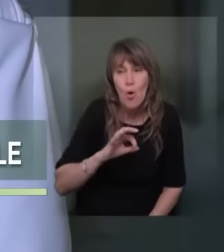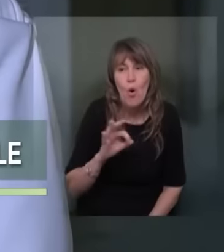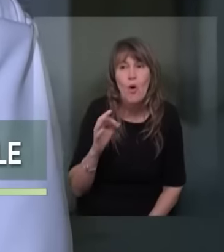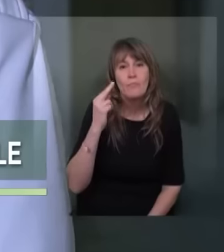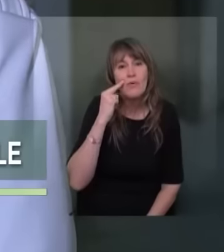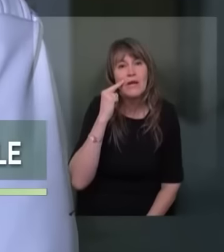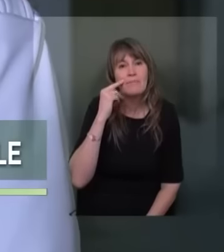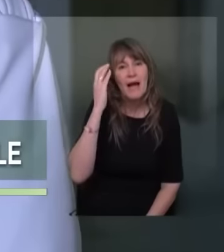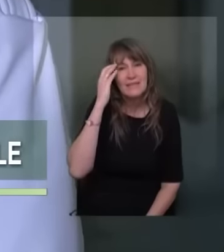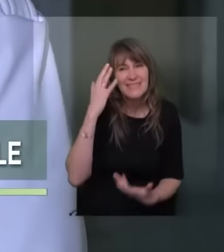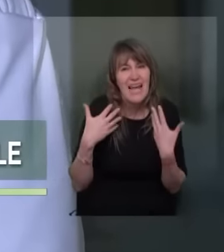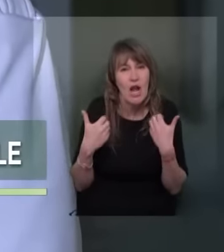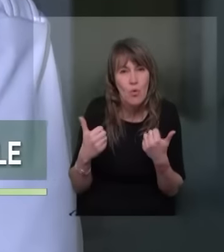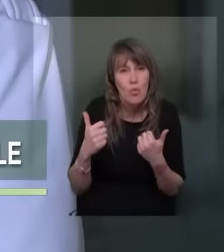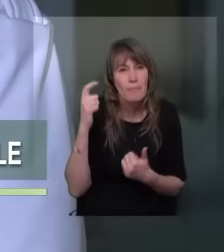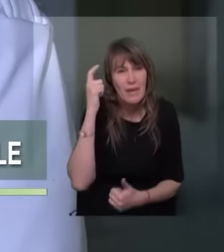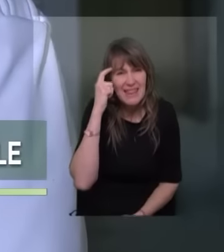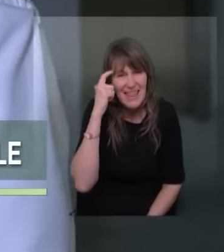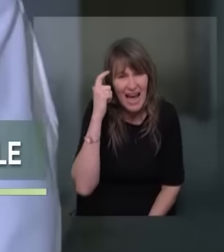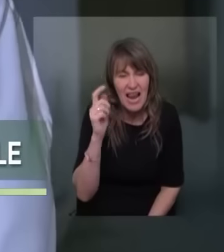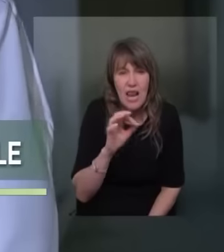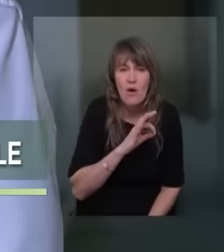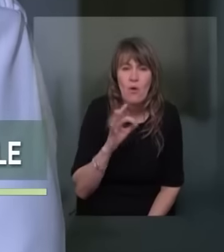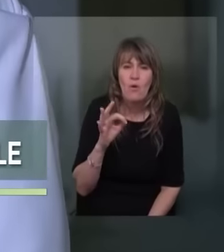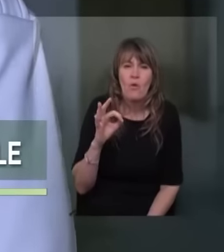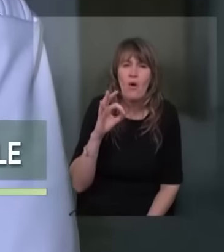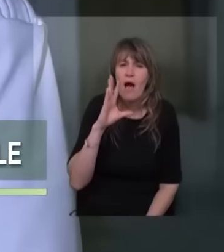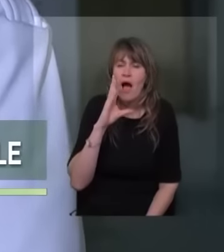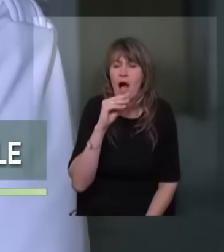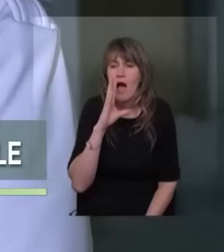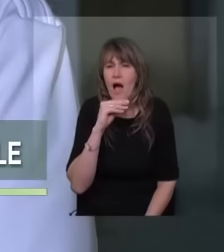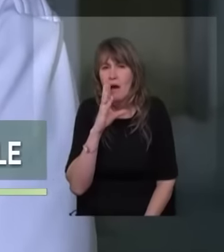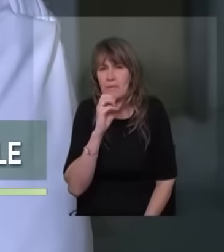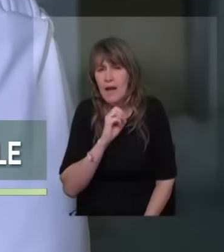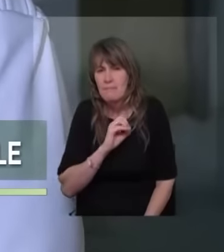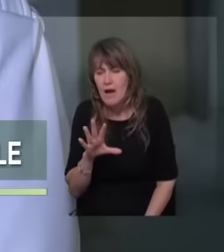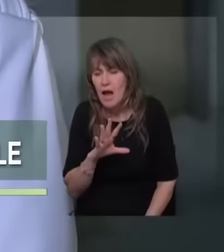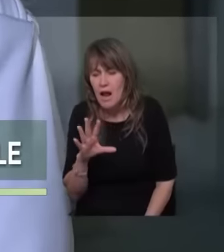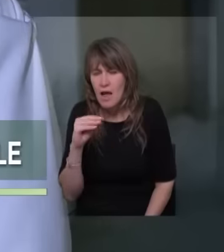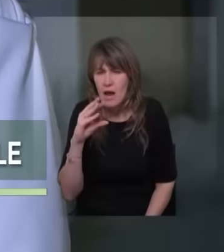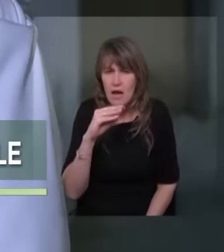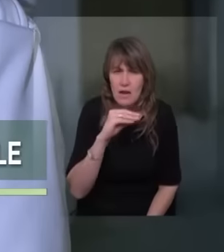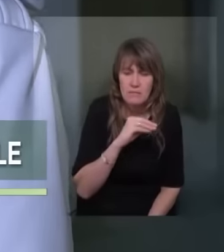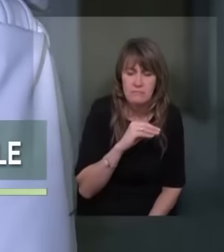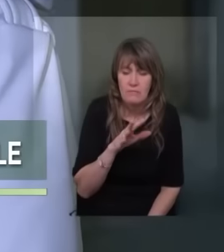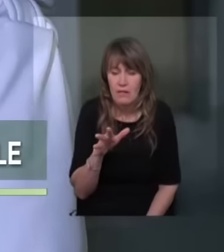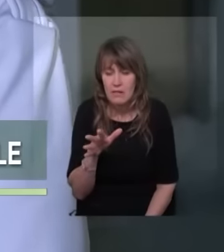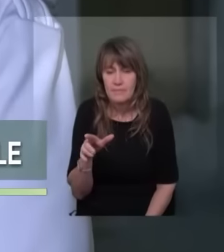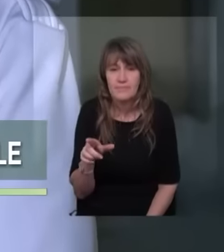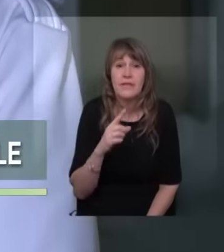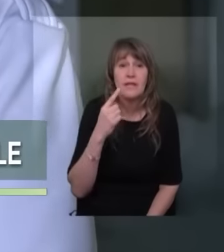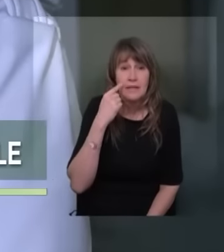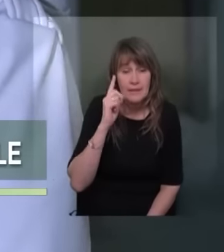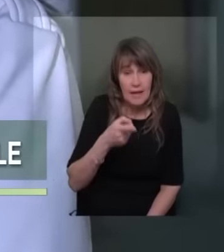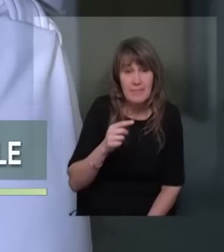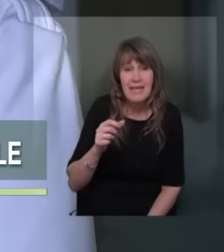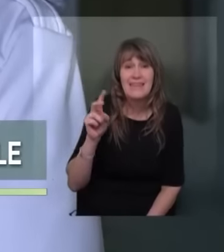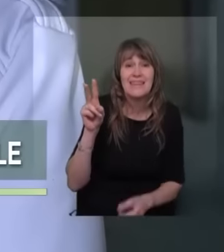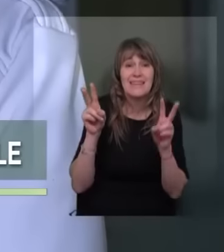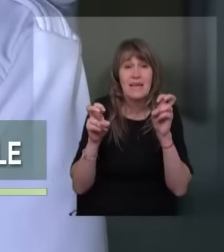no está eh coordinando bien lo el habla o que está es muy importante también el tema del alcohol porque bueno el